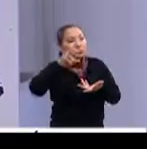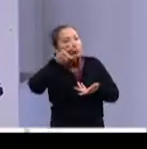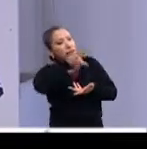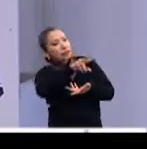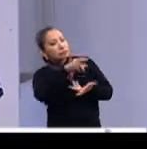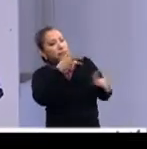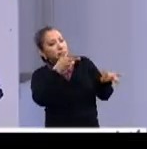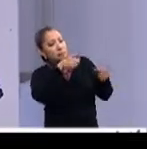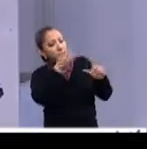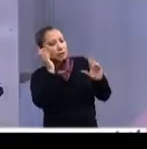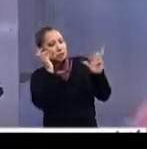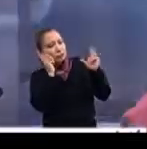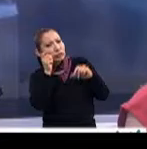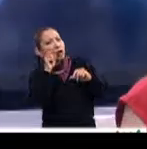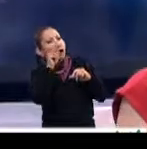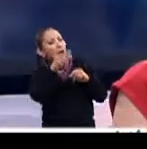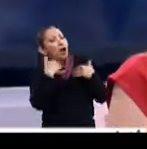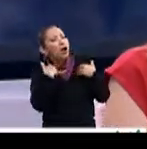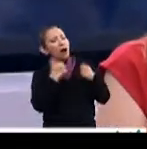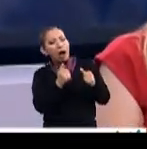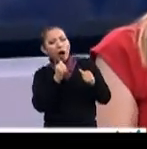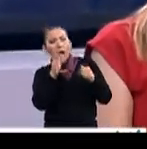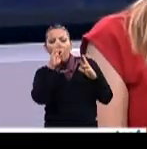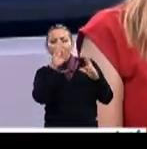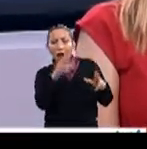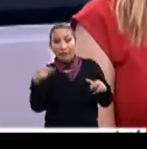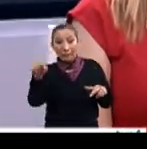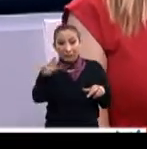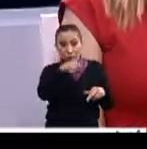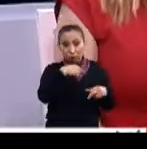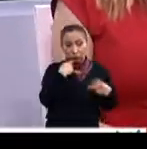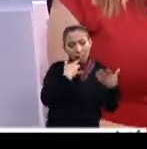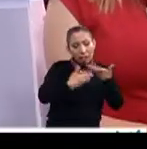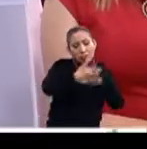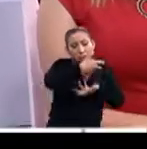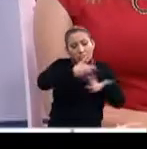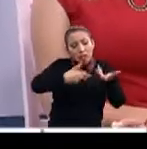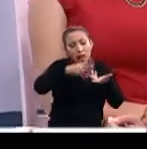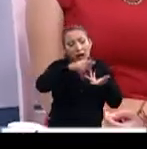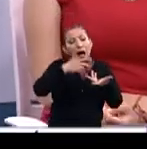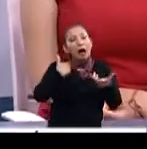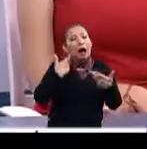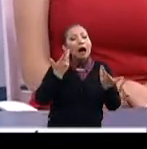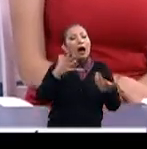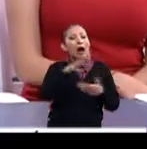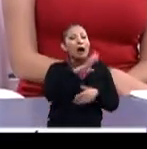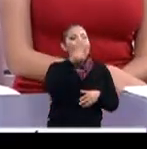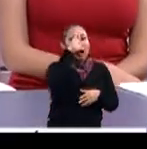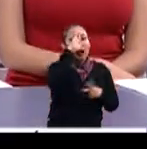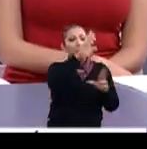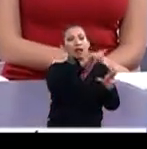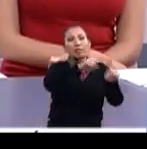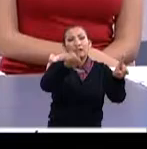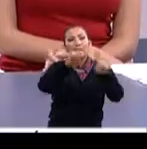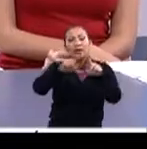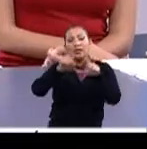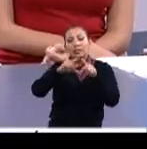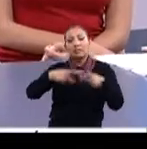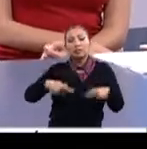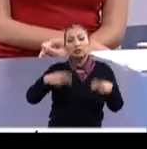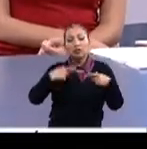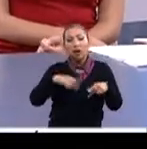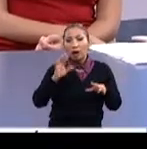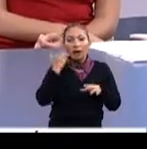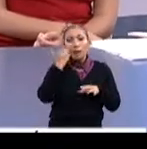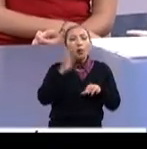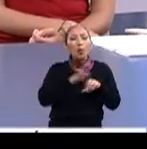puedan escuchar, comprender y entender entre ellos mismos esta condición, ¿no? Porque vamos, lo que tenemos que